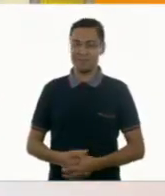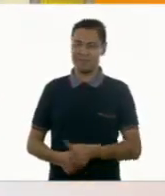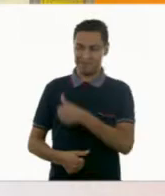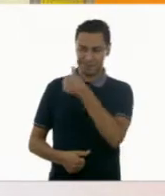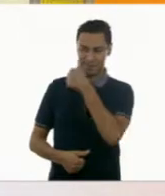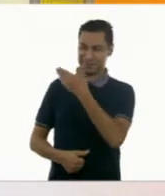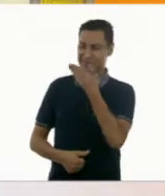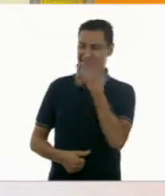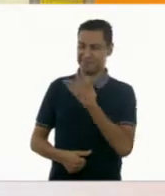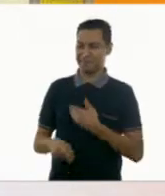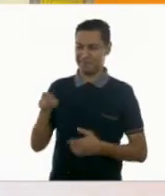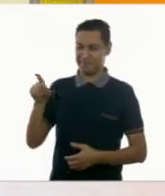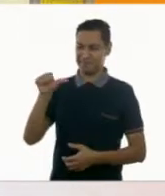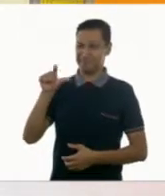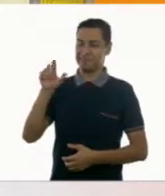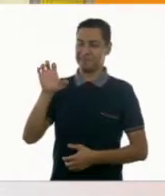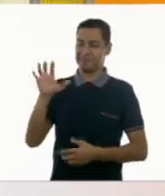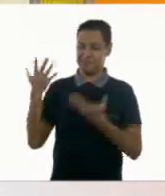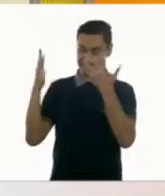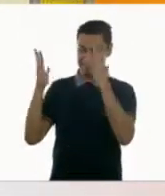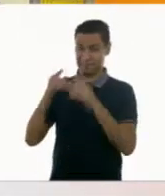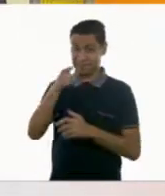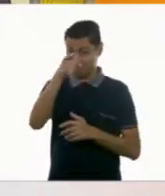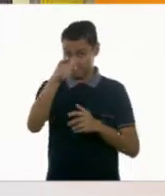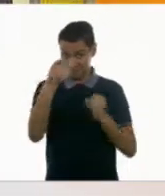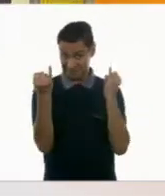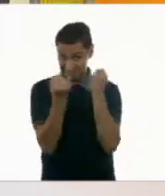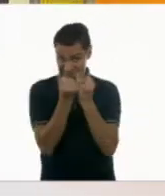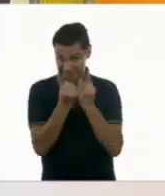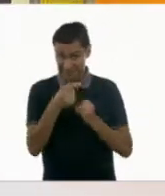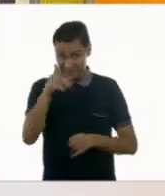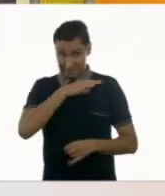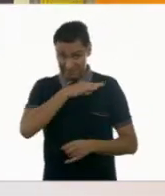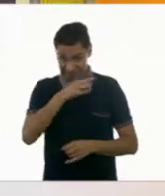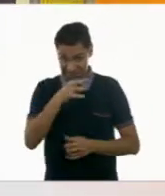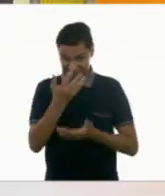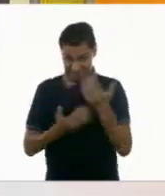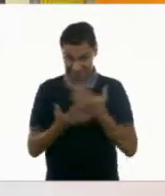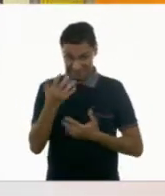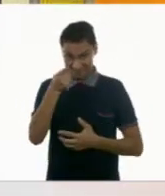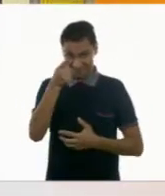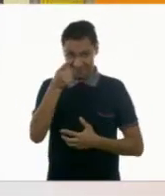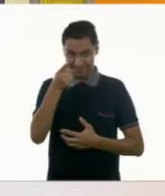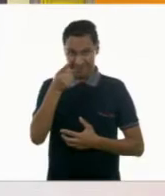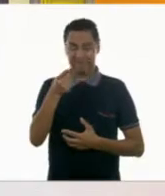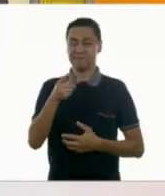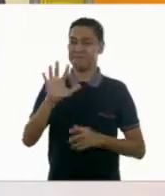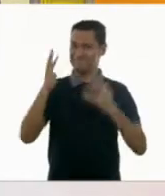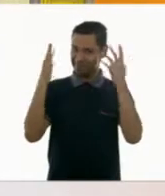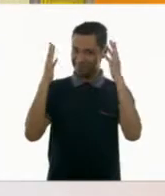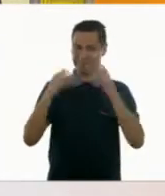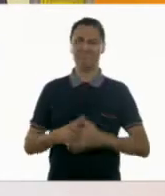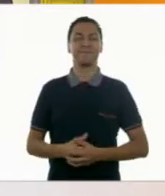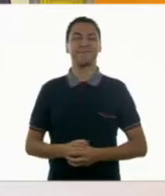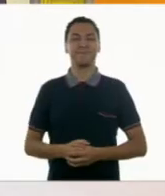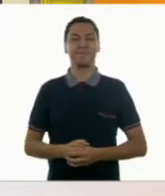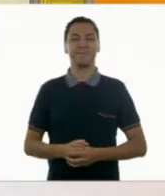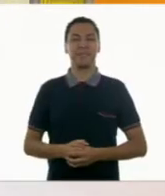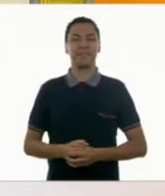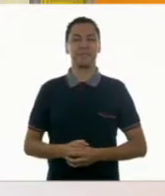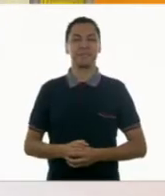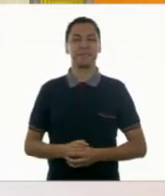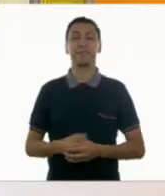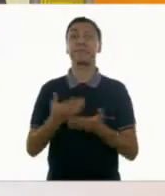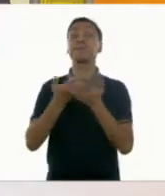¡Excelente, Ale! Muy bien. ¿Cómo les fue en casa? ¿También pudieron hacerlo? ¡Sí! Bien. Vale, atrápala.